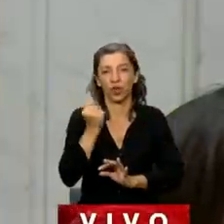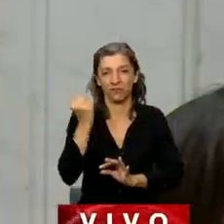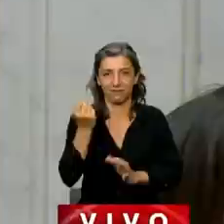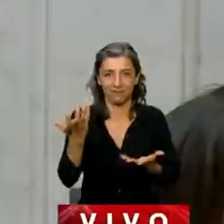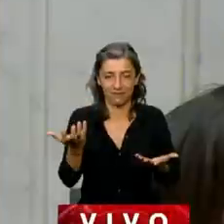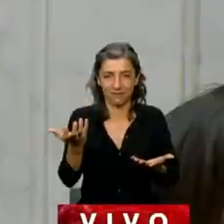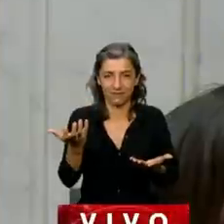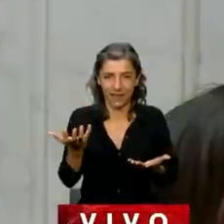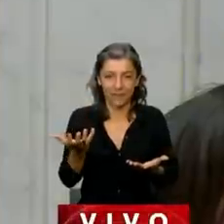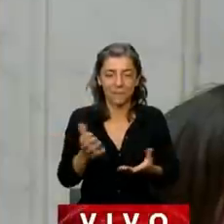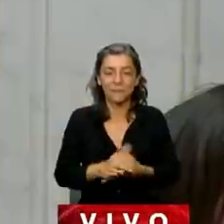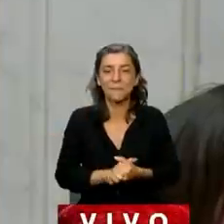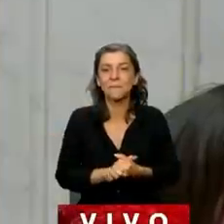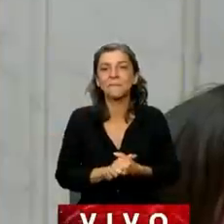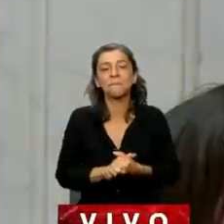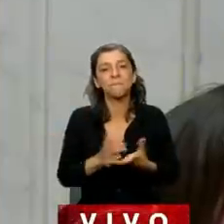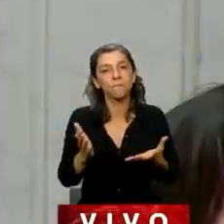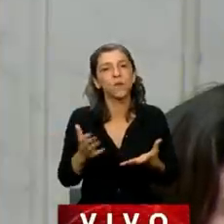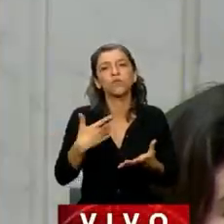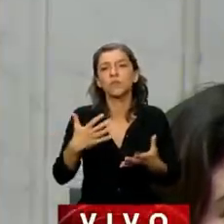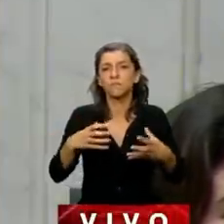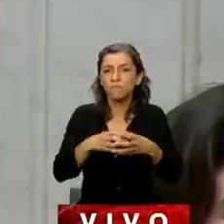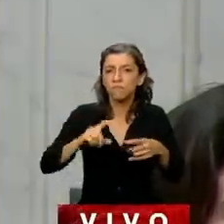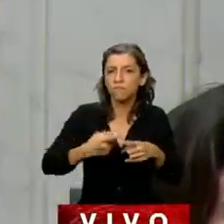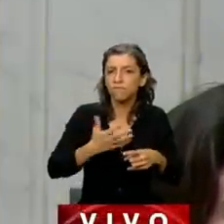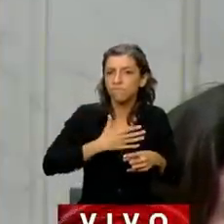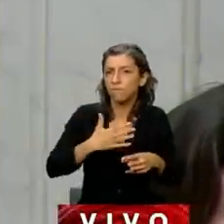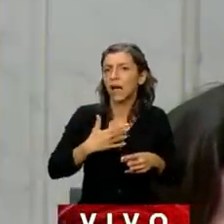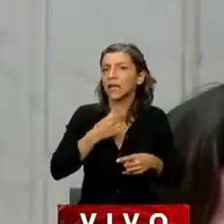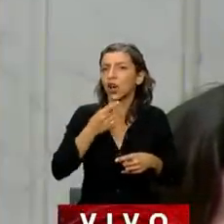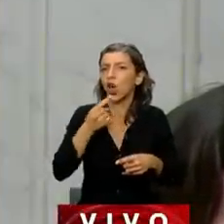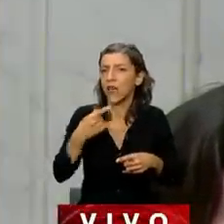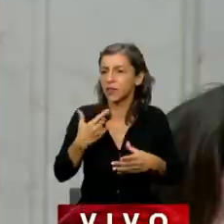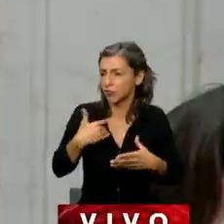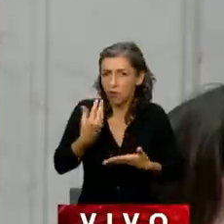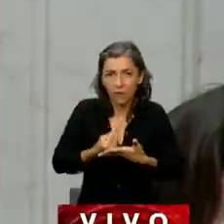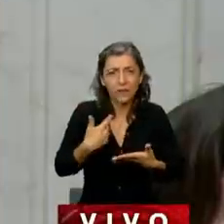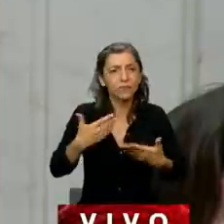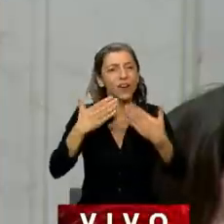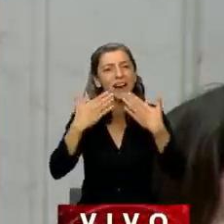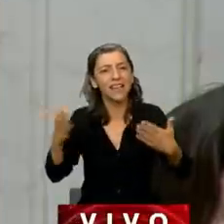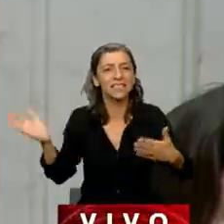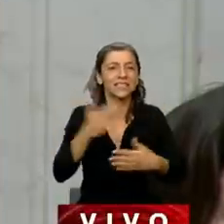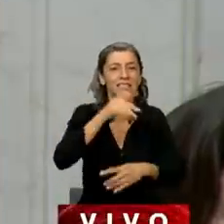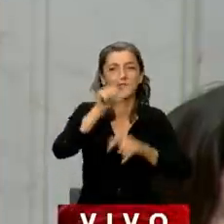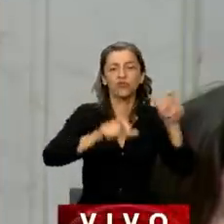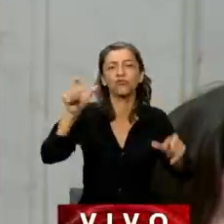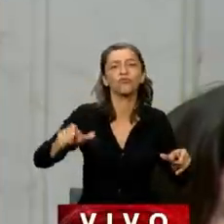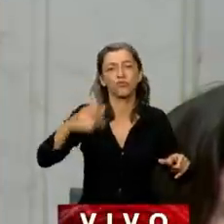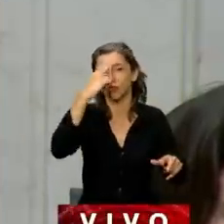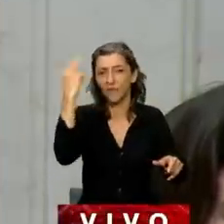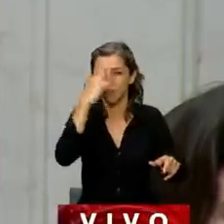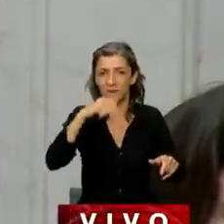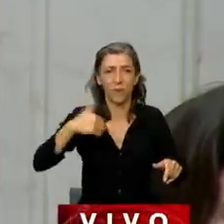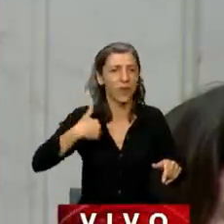Radical, en primer lugar quisiera decirle gracias a todas las enfermeras del país por el trabajo diario que hacen. No lo hacen